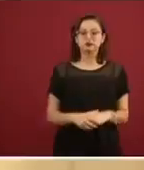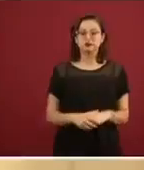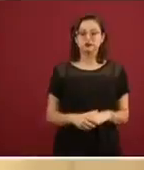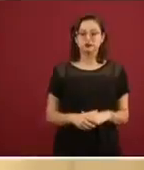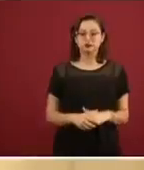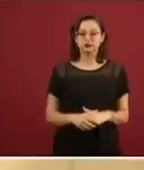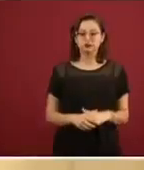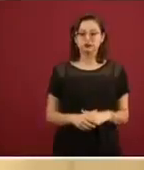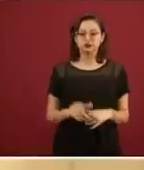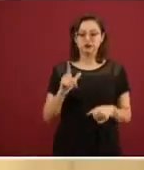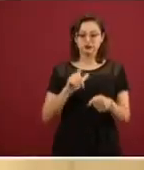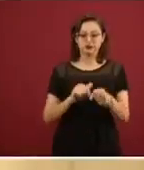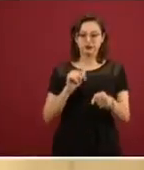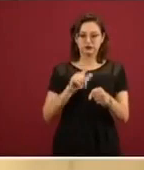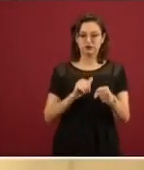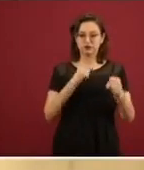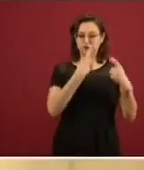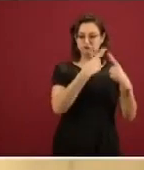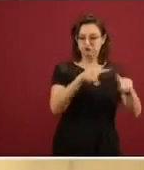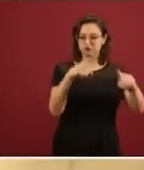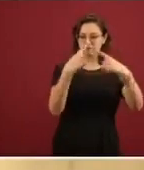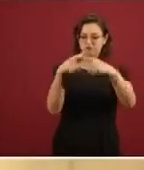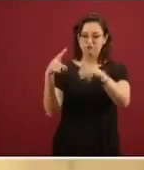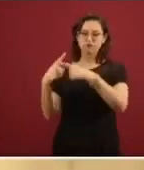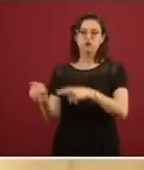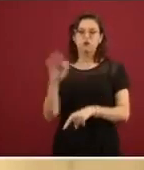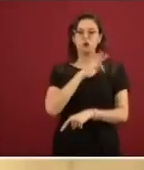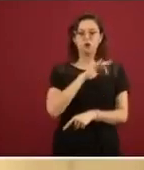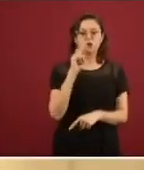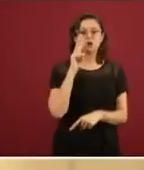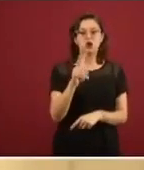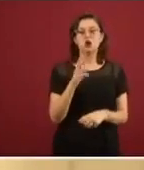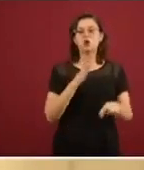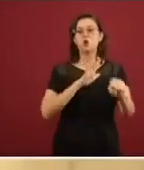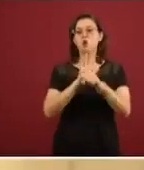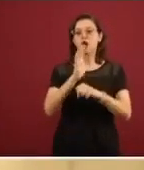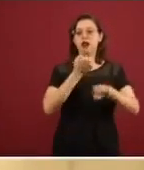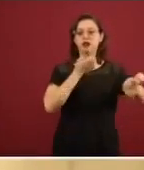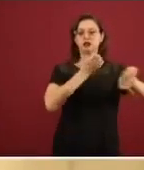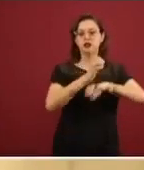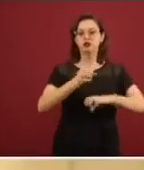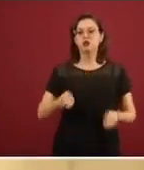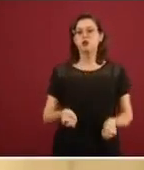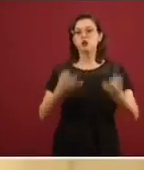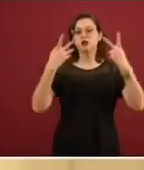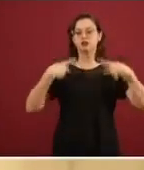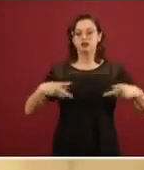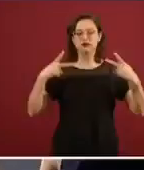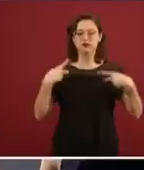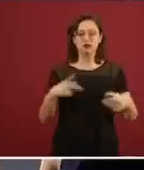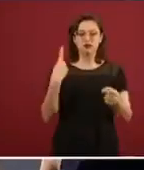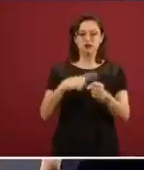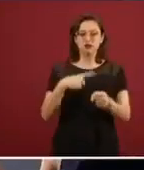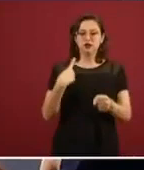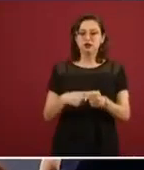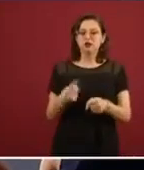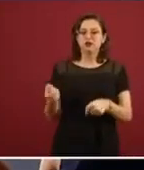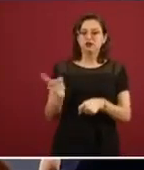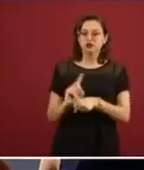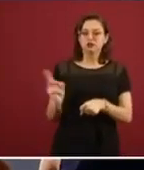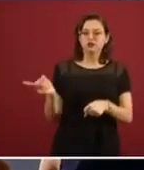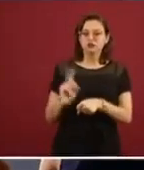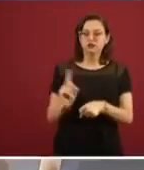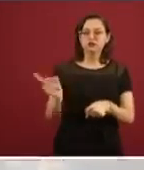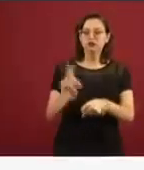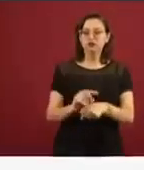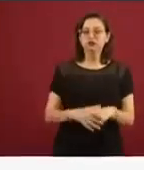escala colorimétrica para poder identificar la carga de enfermedad, es decir, la cantidad de casos que se están confirmando día con día. El día